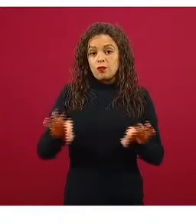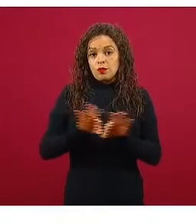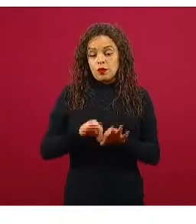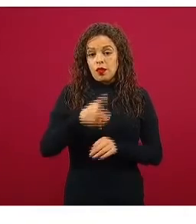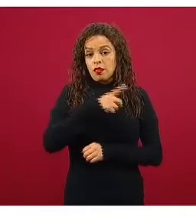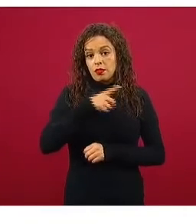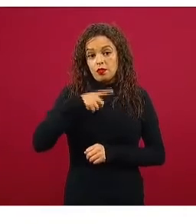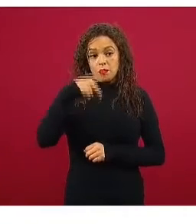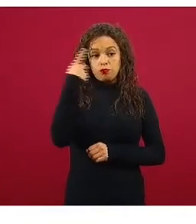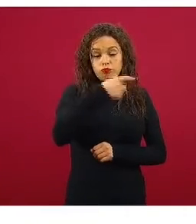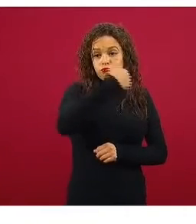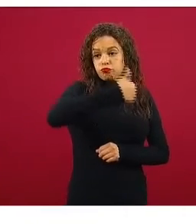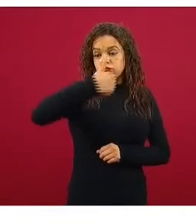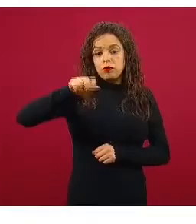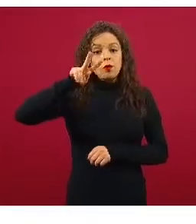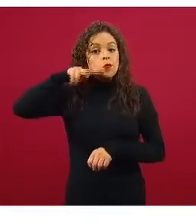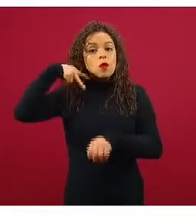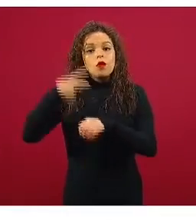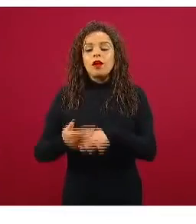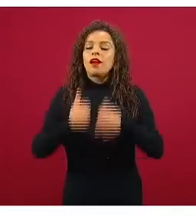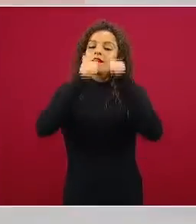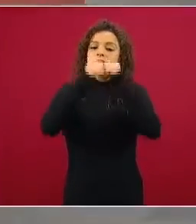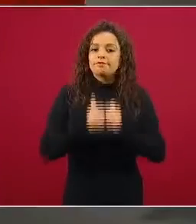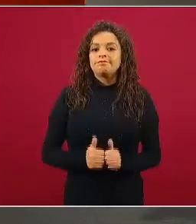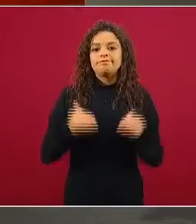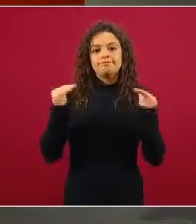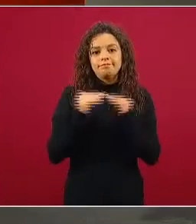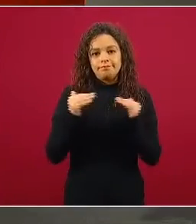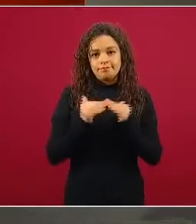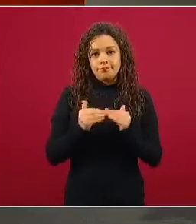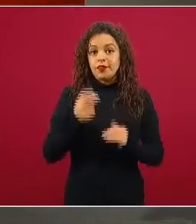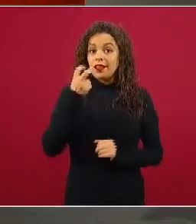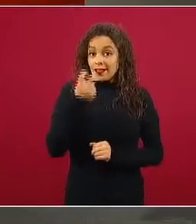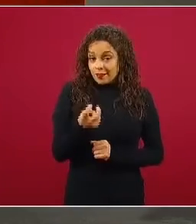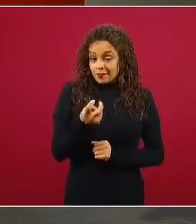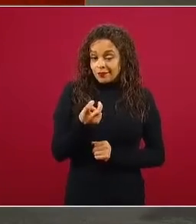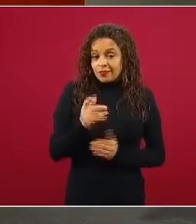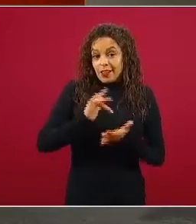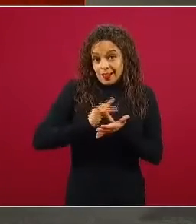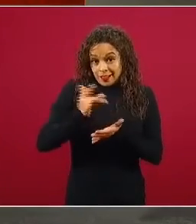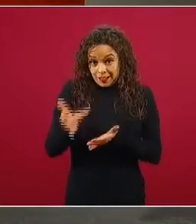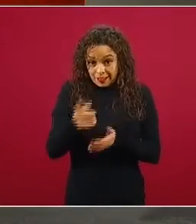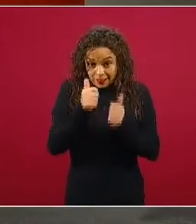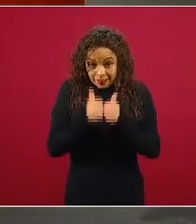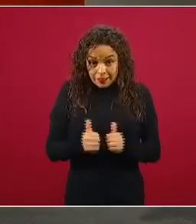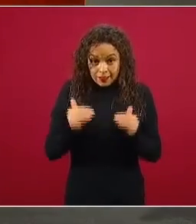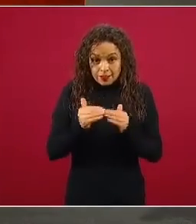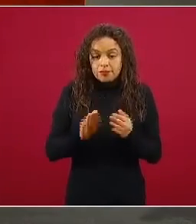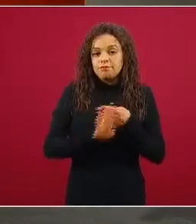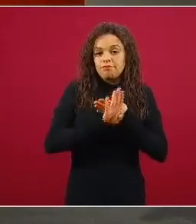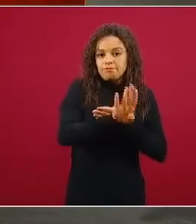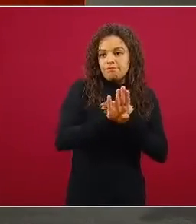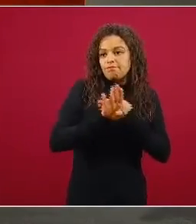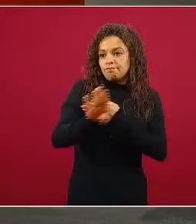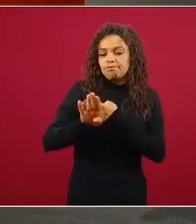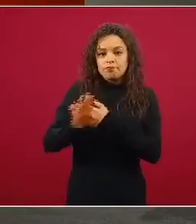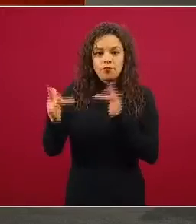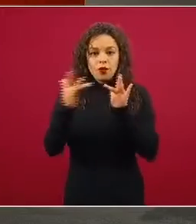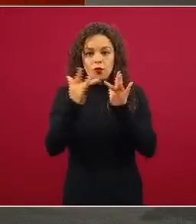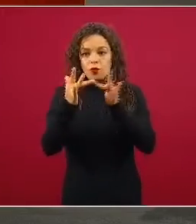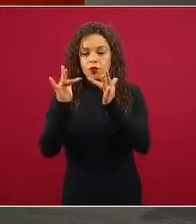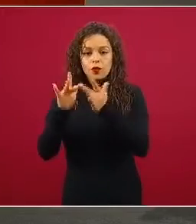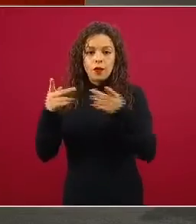voluntario, a través del cual podemos disminuir el contacto entre personas y por lo tanto podemos